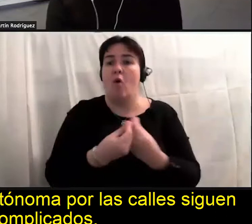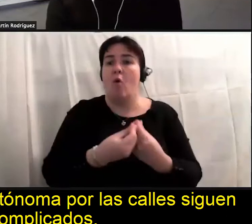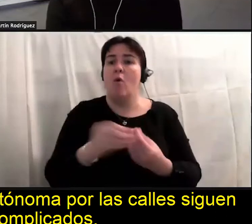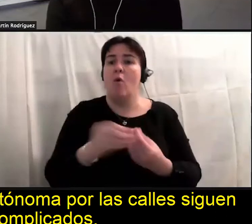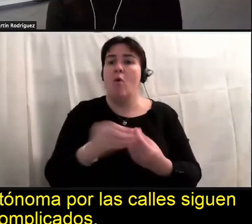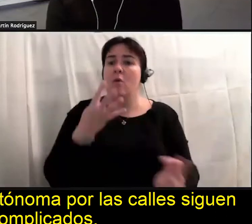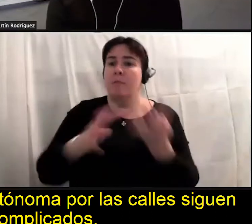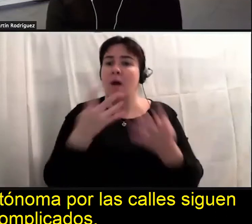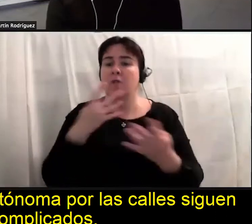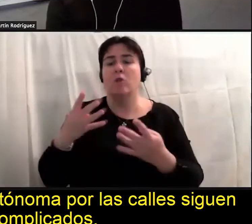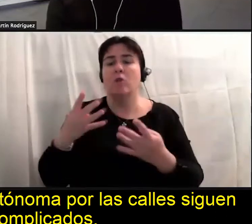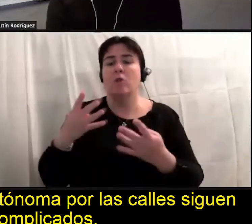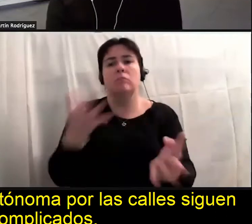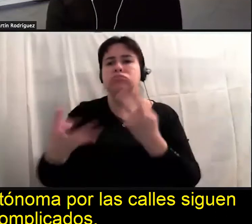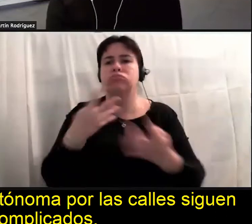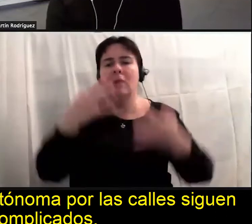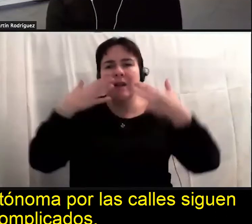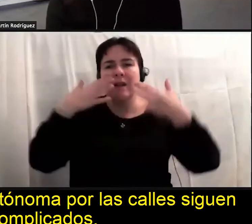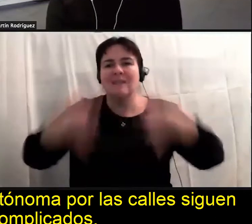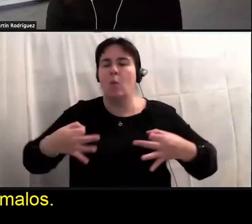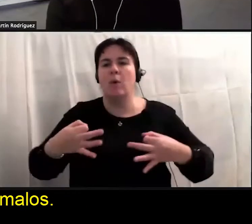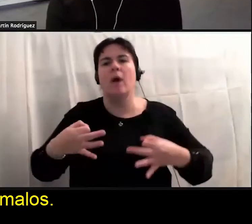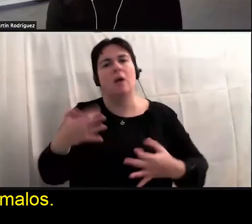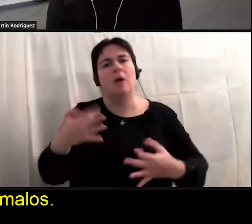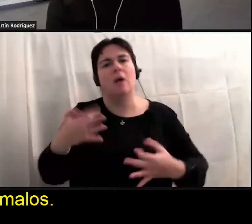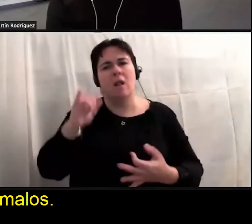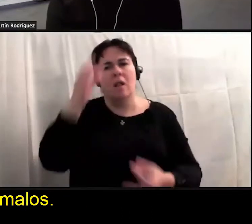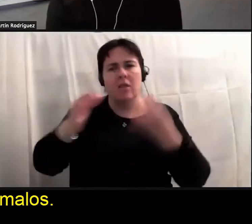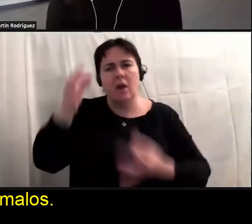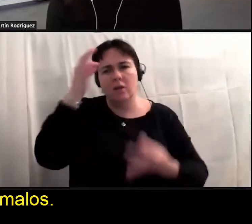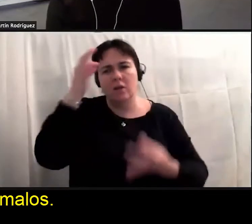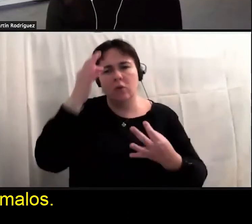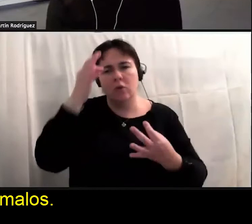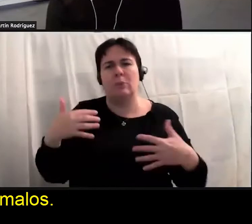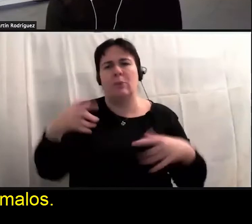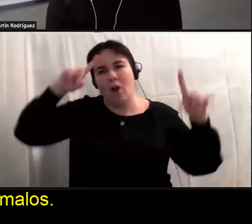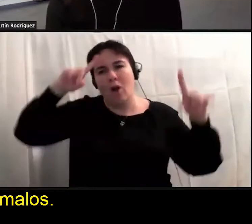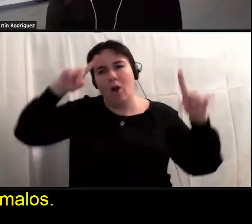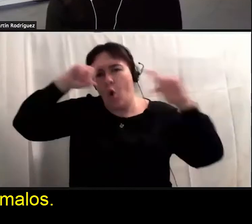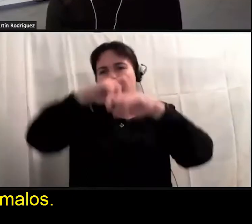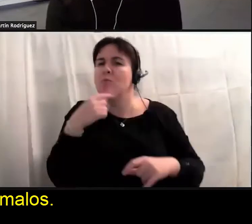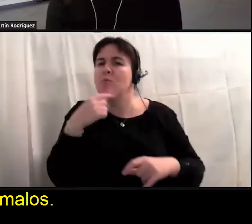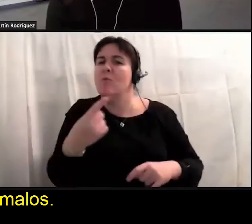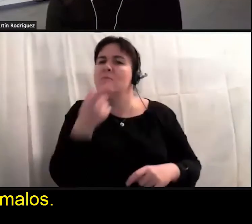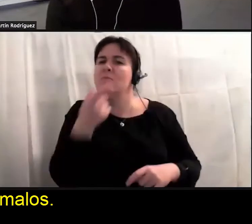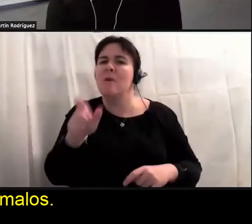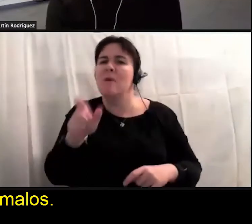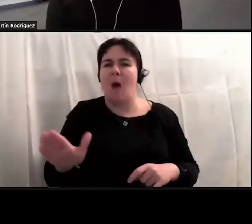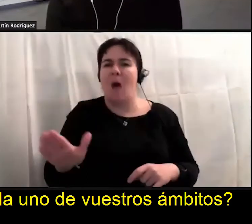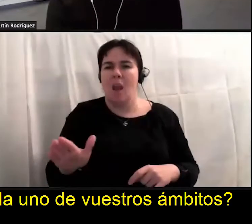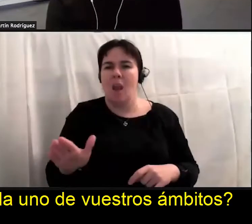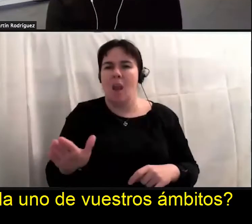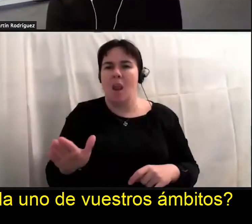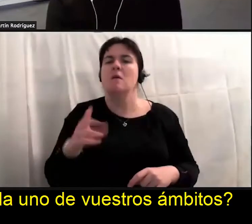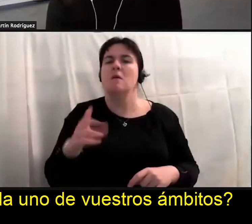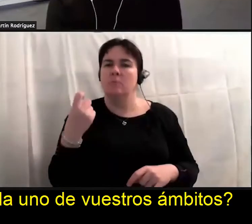reflejando datos un poco complicados, ¿no? Por no decir malos, ¿no? Y necesitan mejorarse sustancialmente, ¿no?